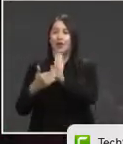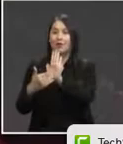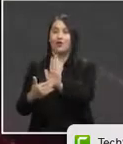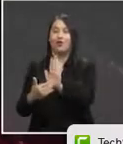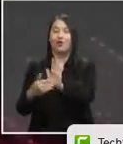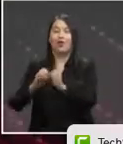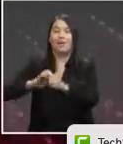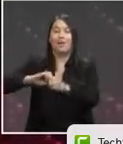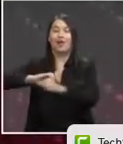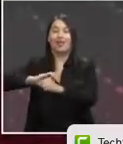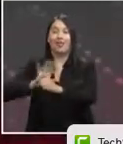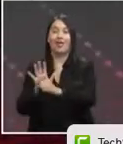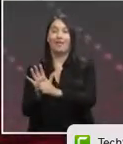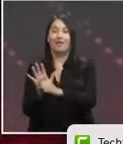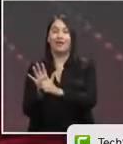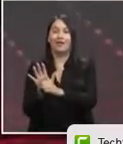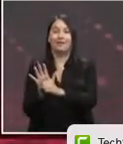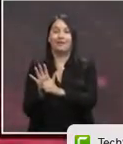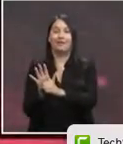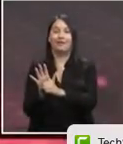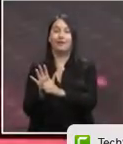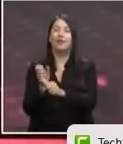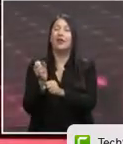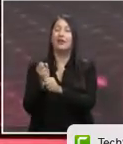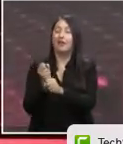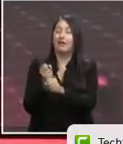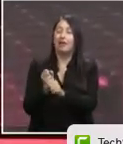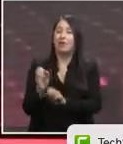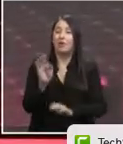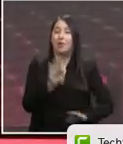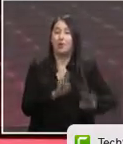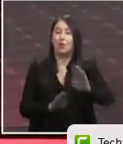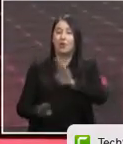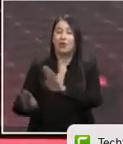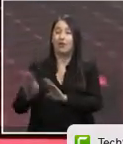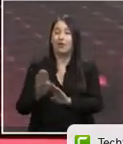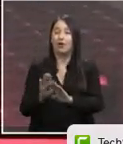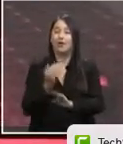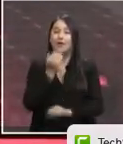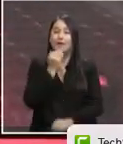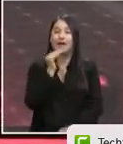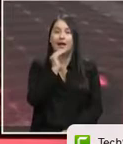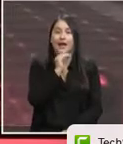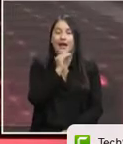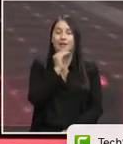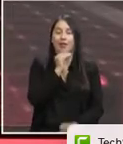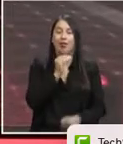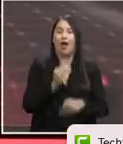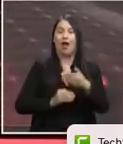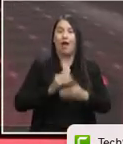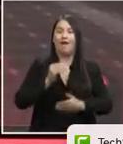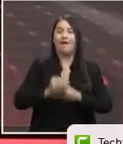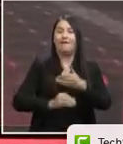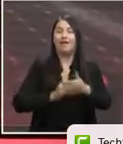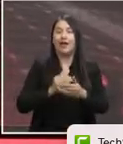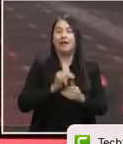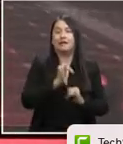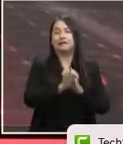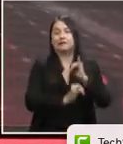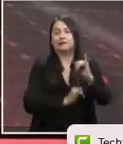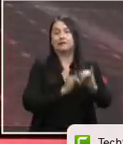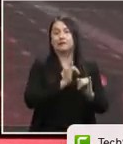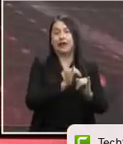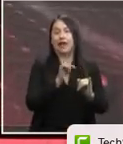pandemia, es que son las labores de cuidado y, por otro lado, el rápido y sostenido avance de la